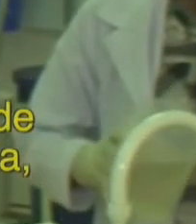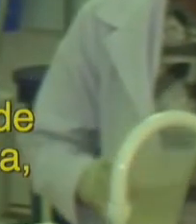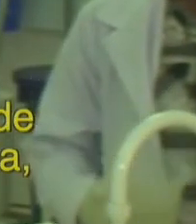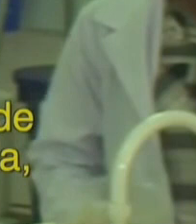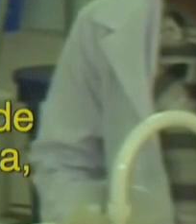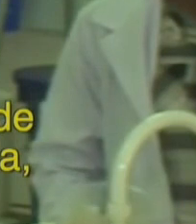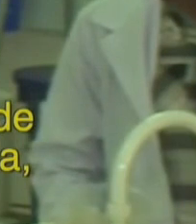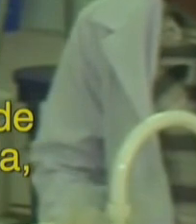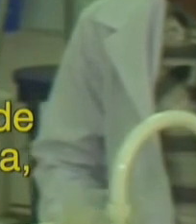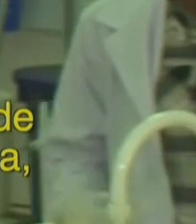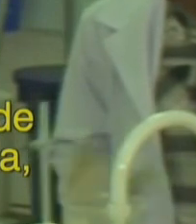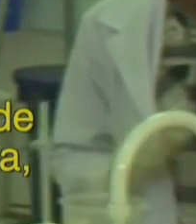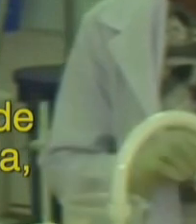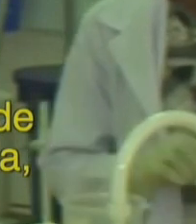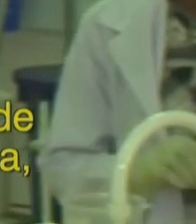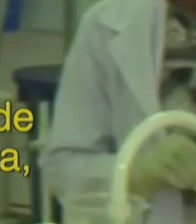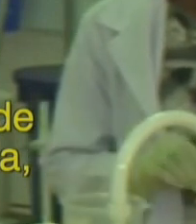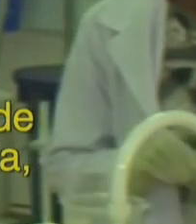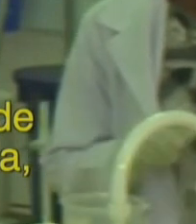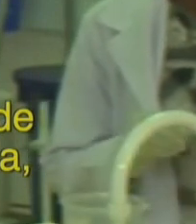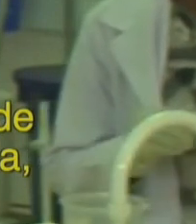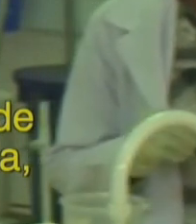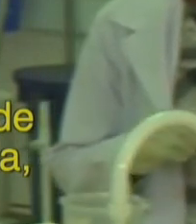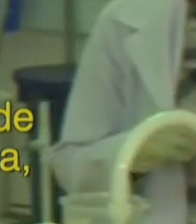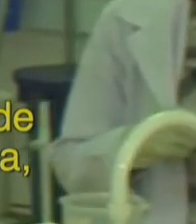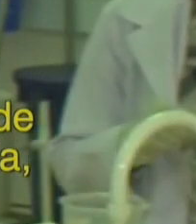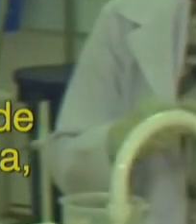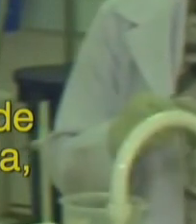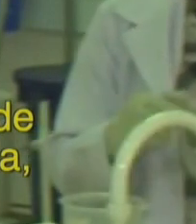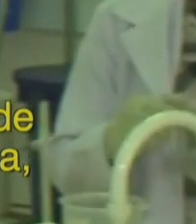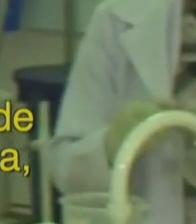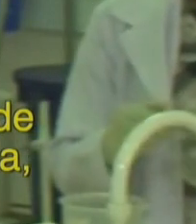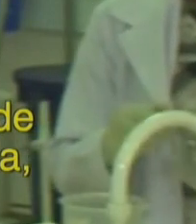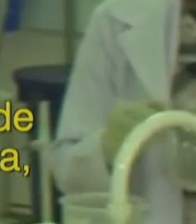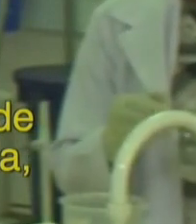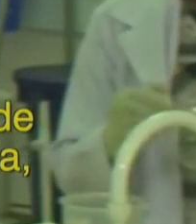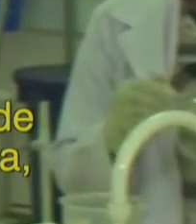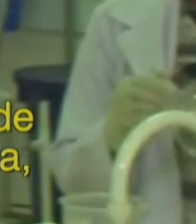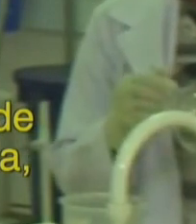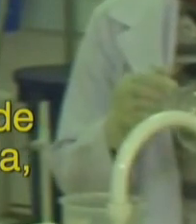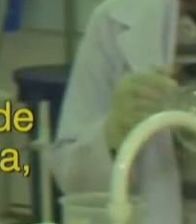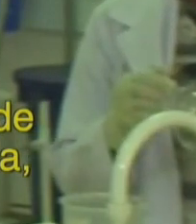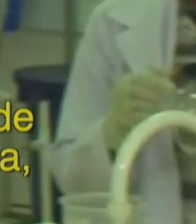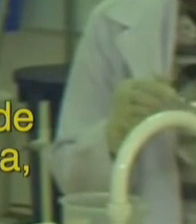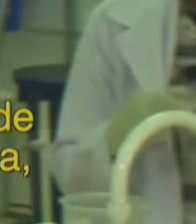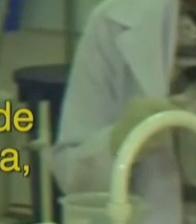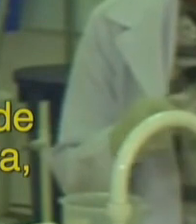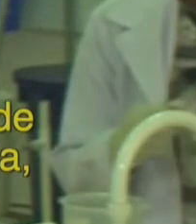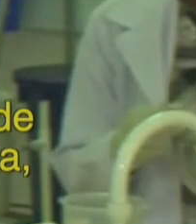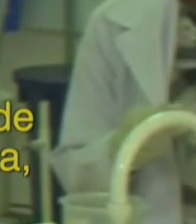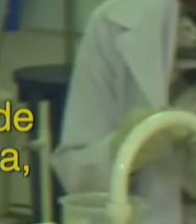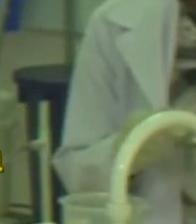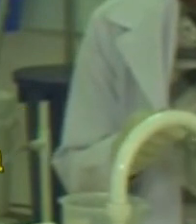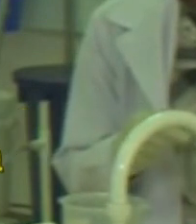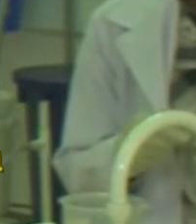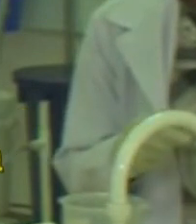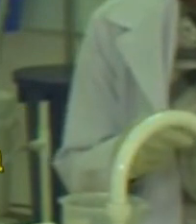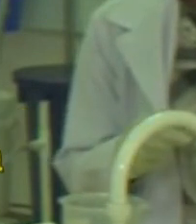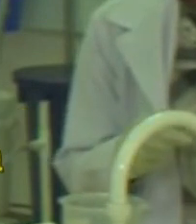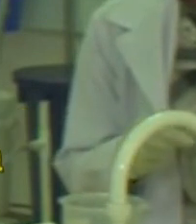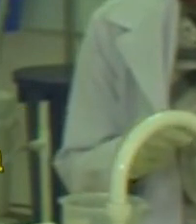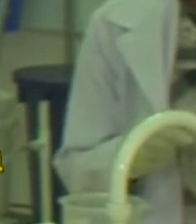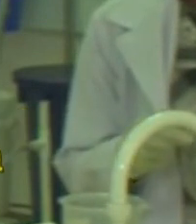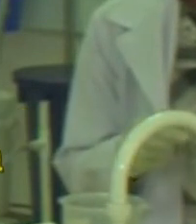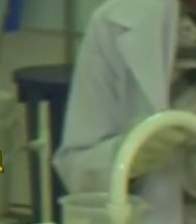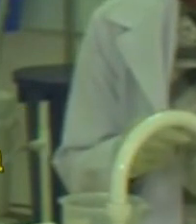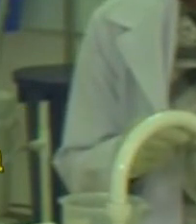are not using any kind of a filter. That is how big the market is. That is in Tanzania alone.